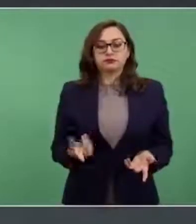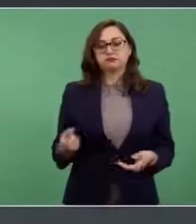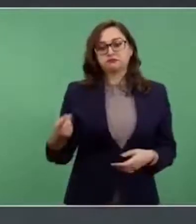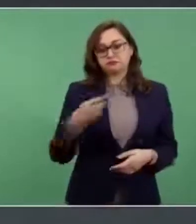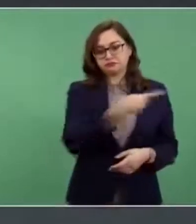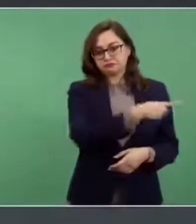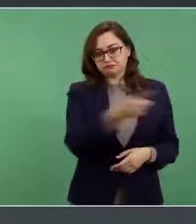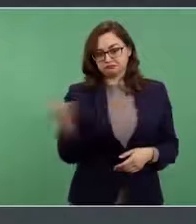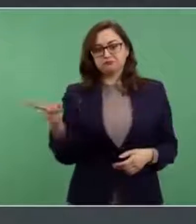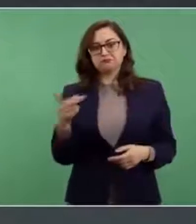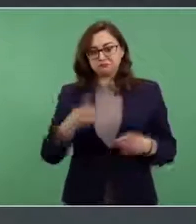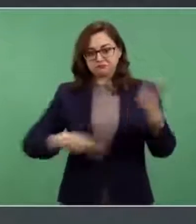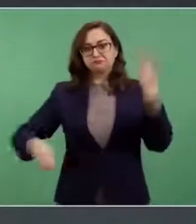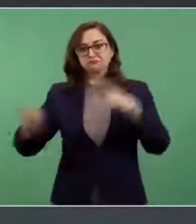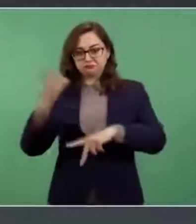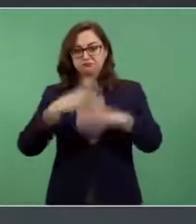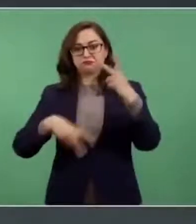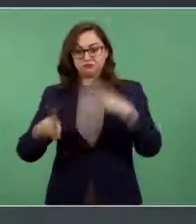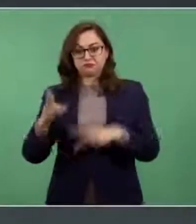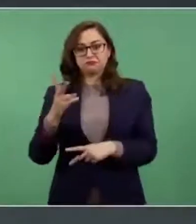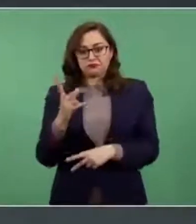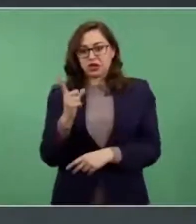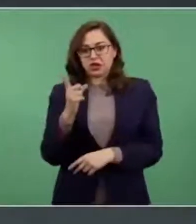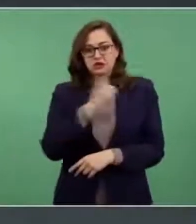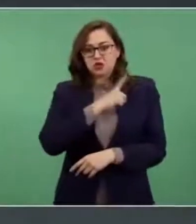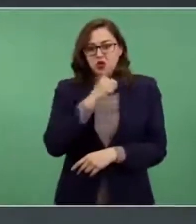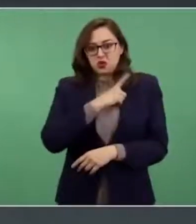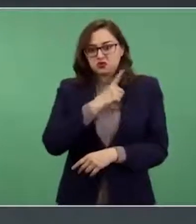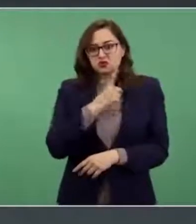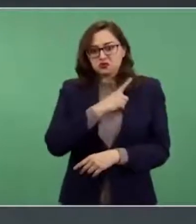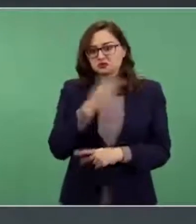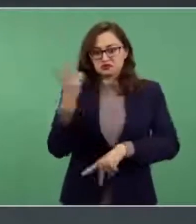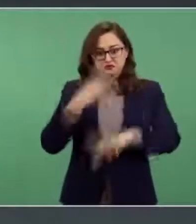propio pie, por convicción,